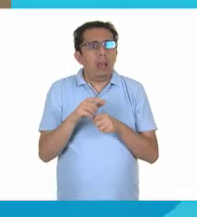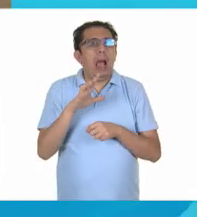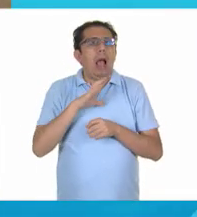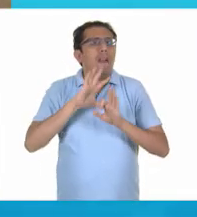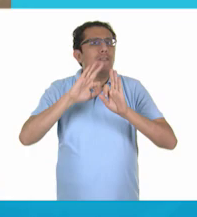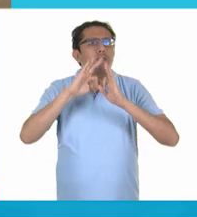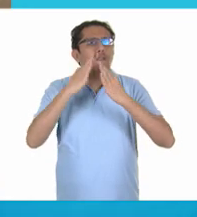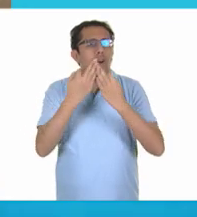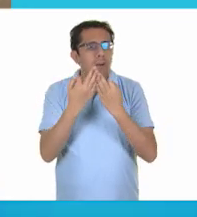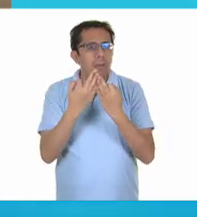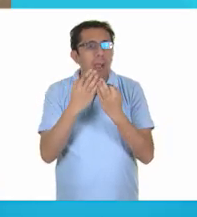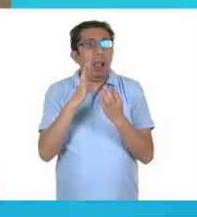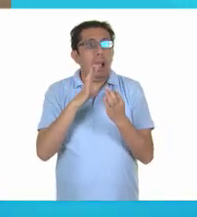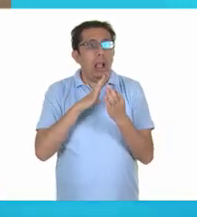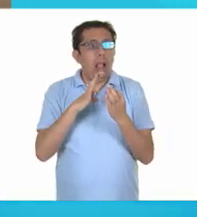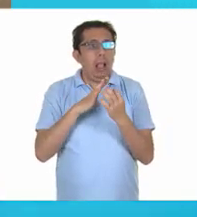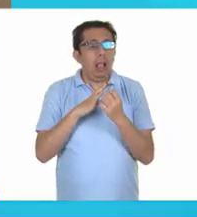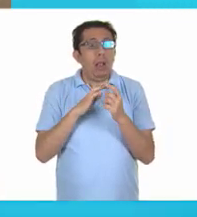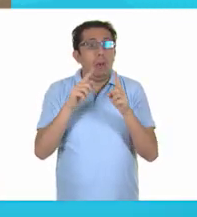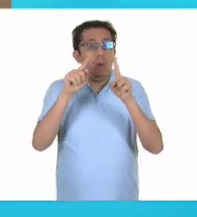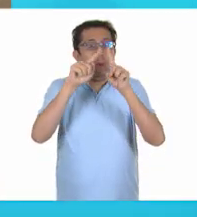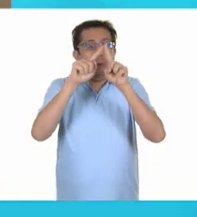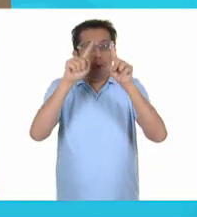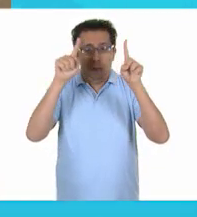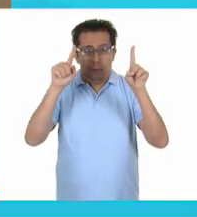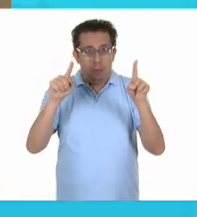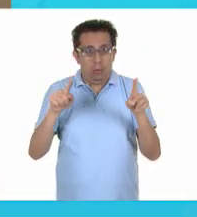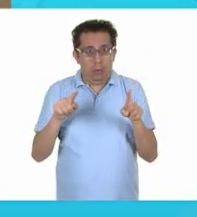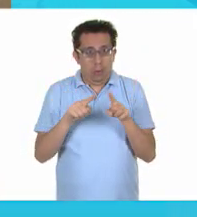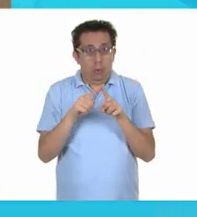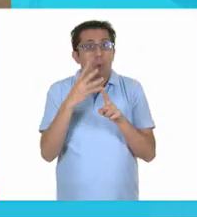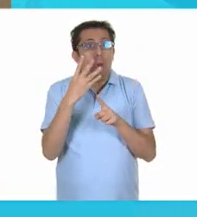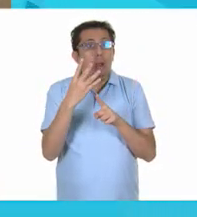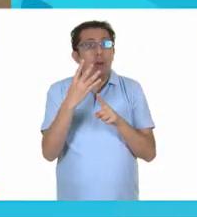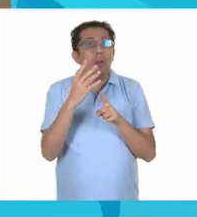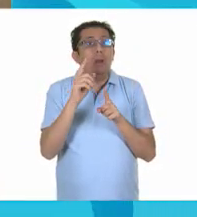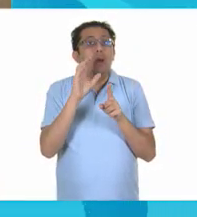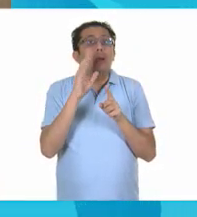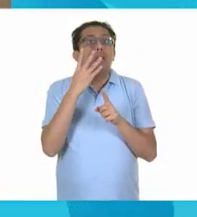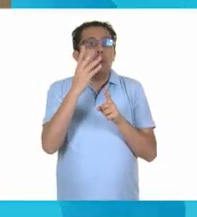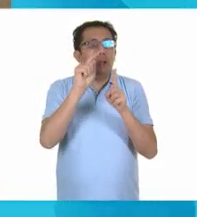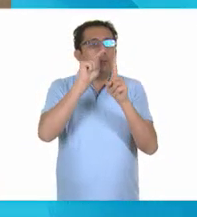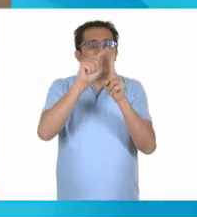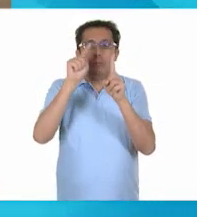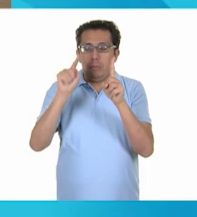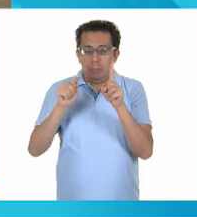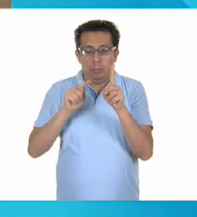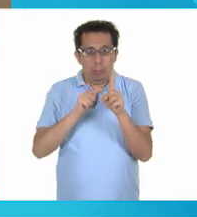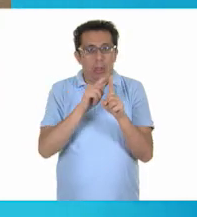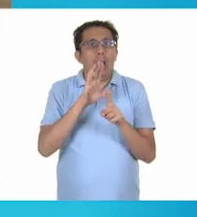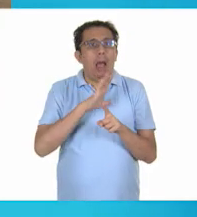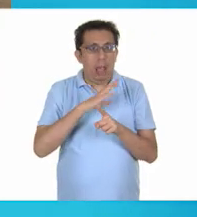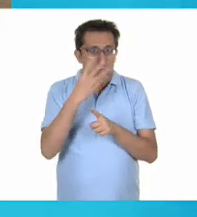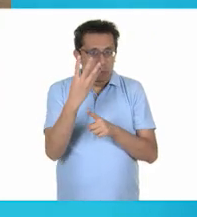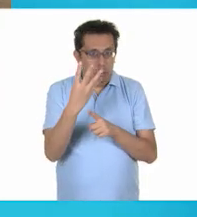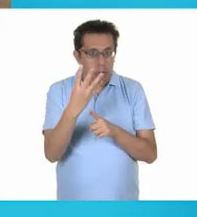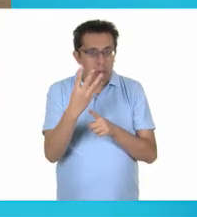una figura geométrica formada por cuatro aristas y cuatro vértices. Vamos a